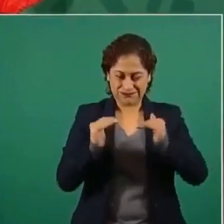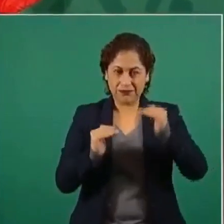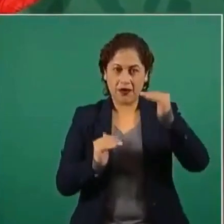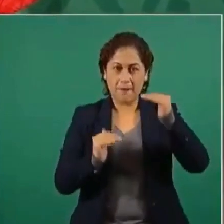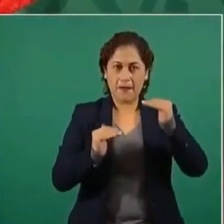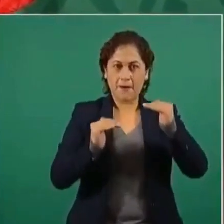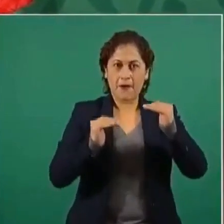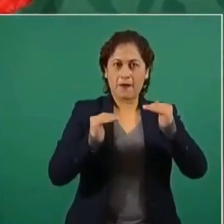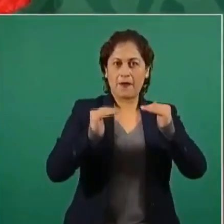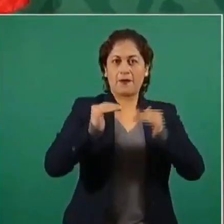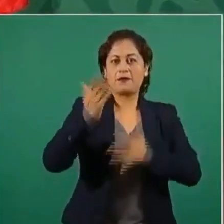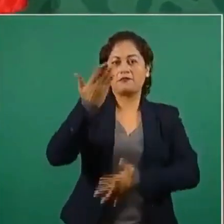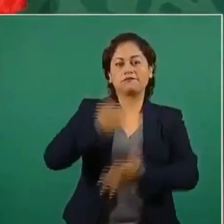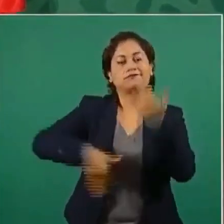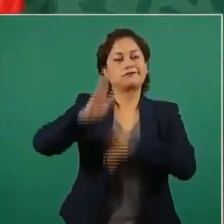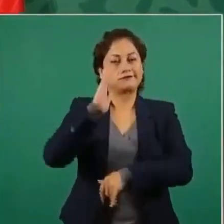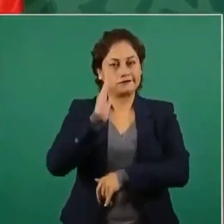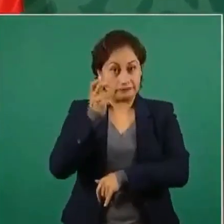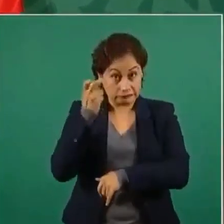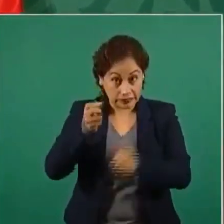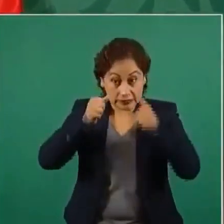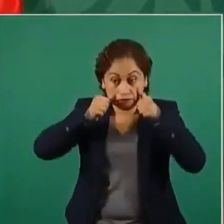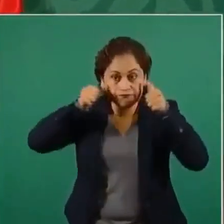que se progrese